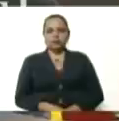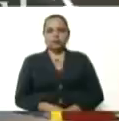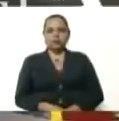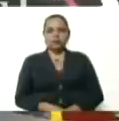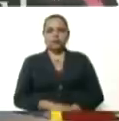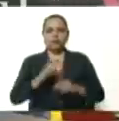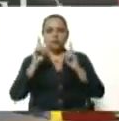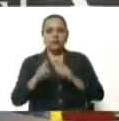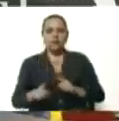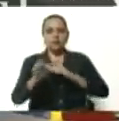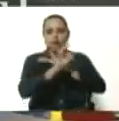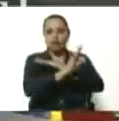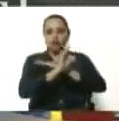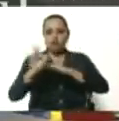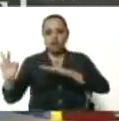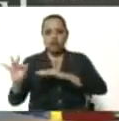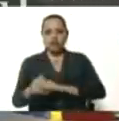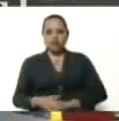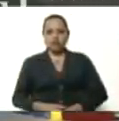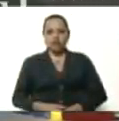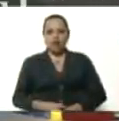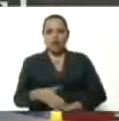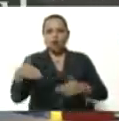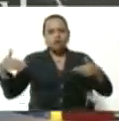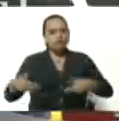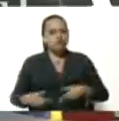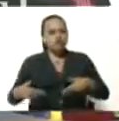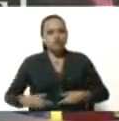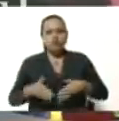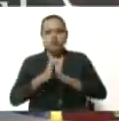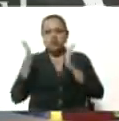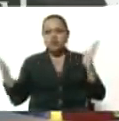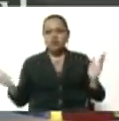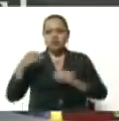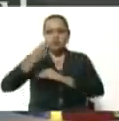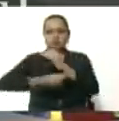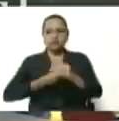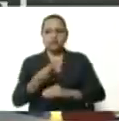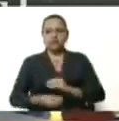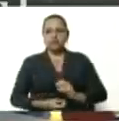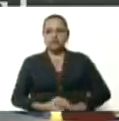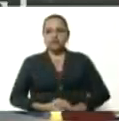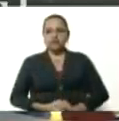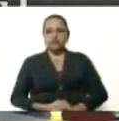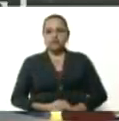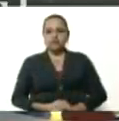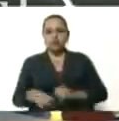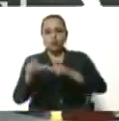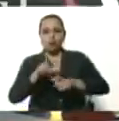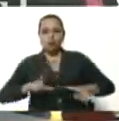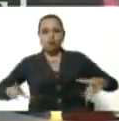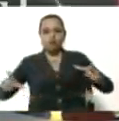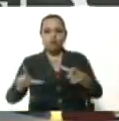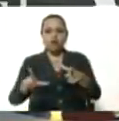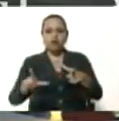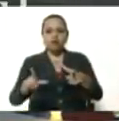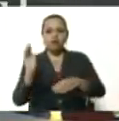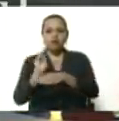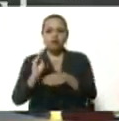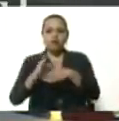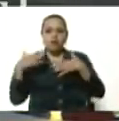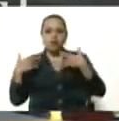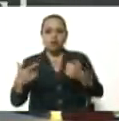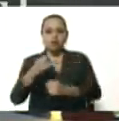y en la frontera, que es una batalla tremenda, tremenda, tremenda, de los cordones sanitarios del Zulia,